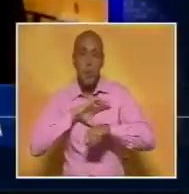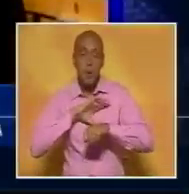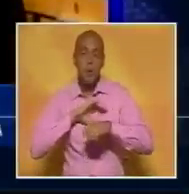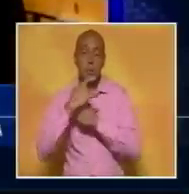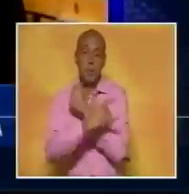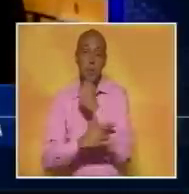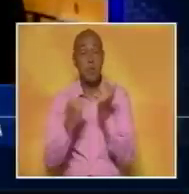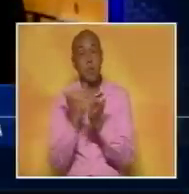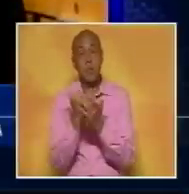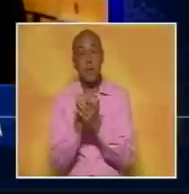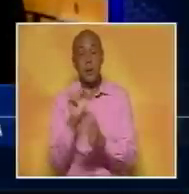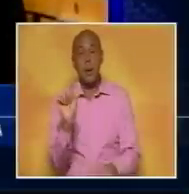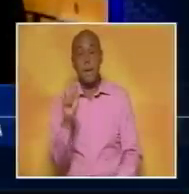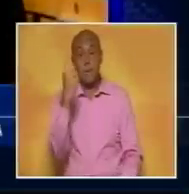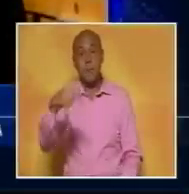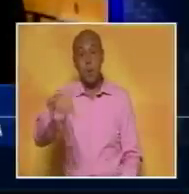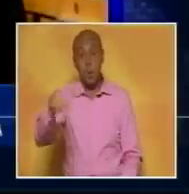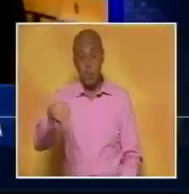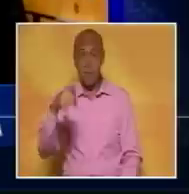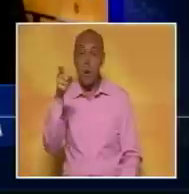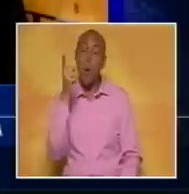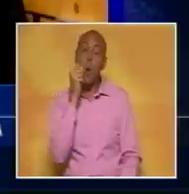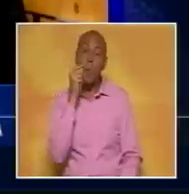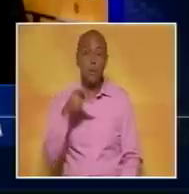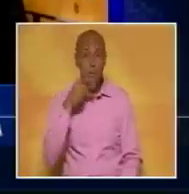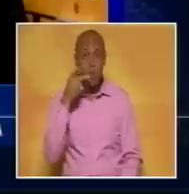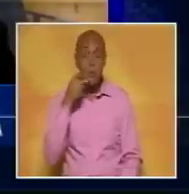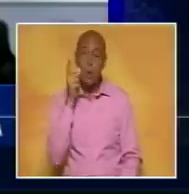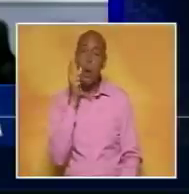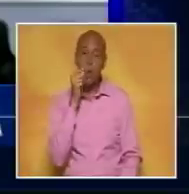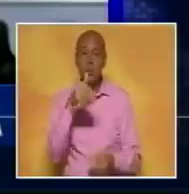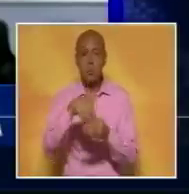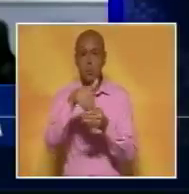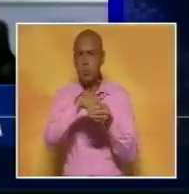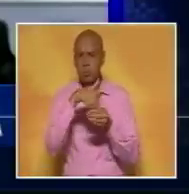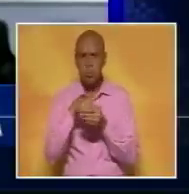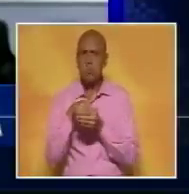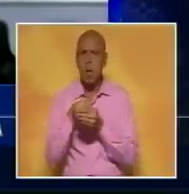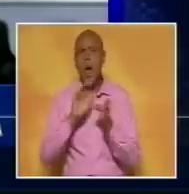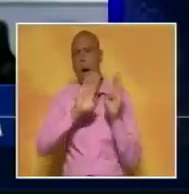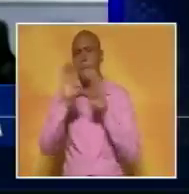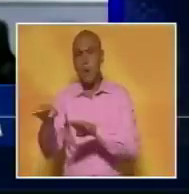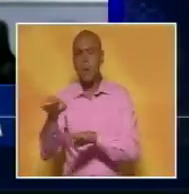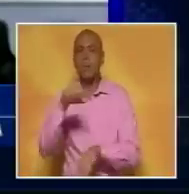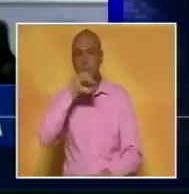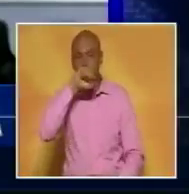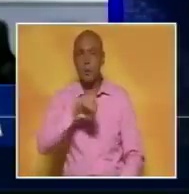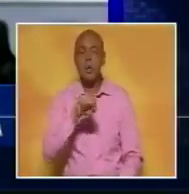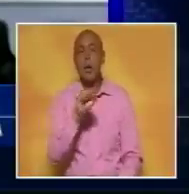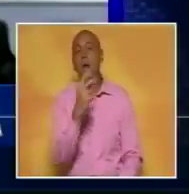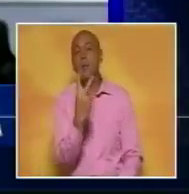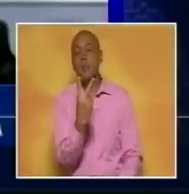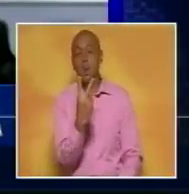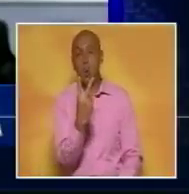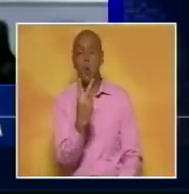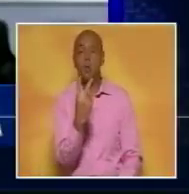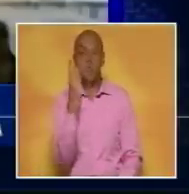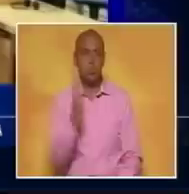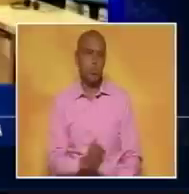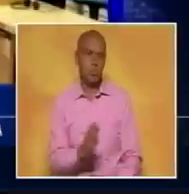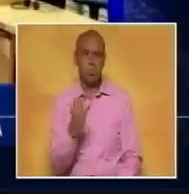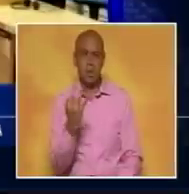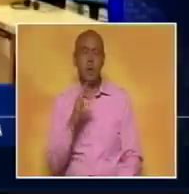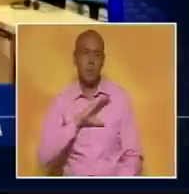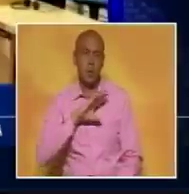del 1 de noviembre. El político español logró el apoyo de los coordinadores que representan a 2/3 de los parlamentarios de la Comisión